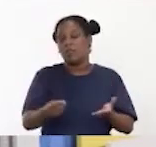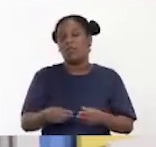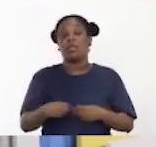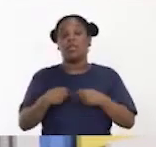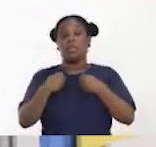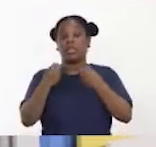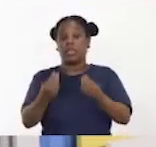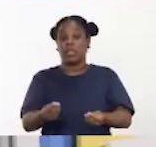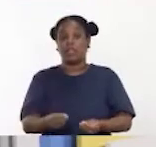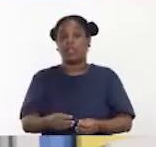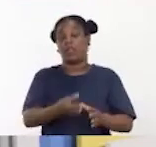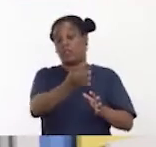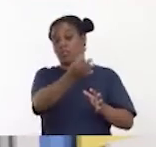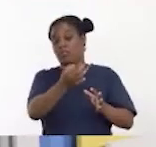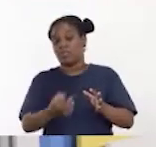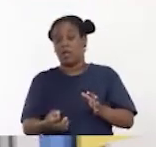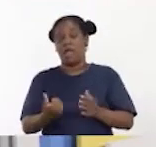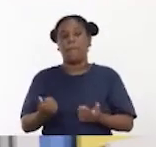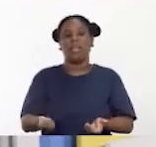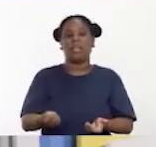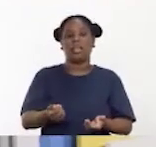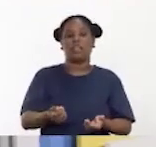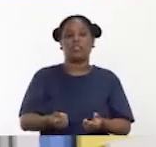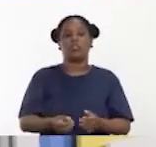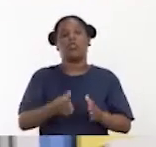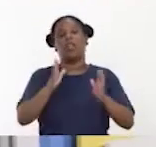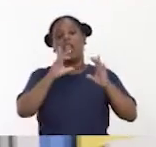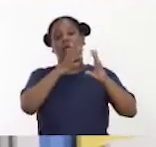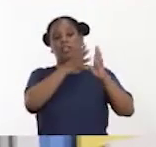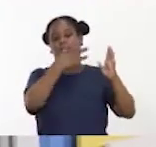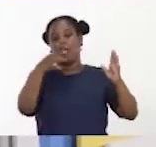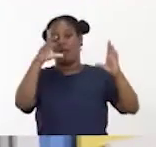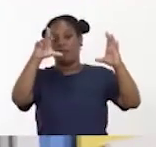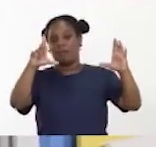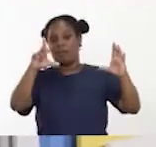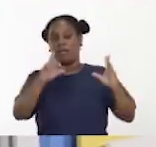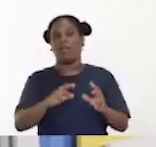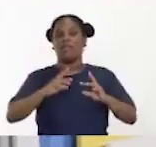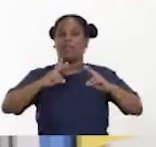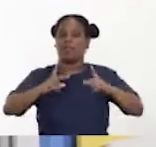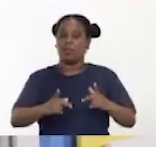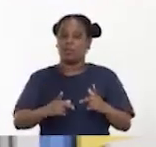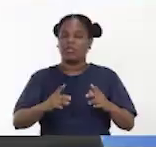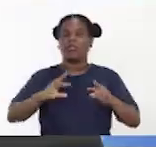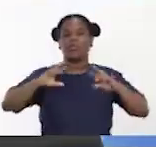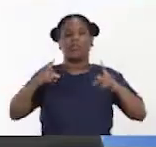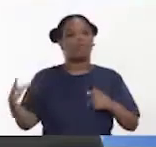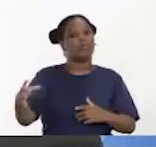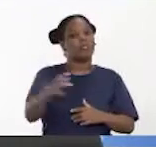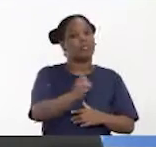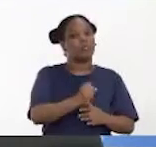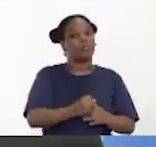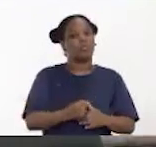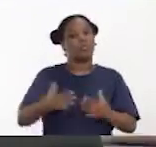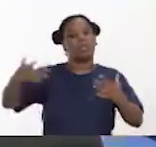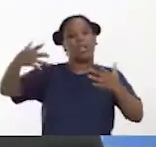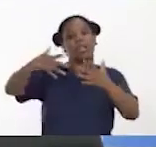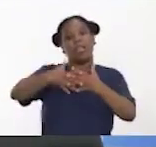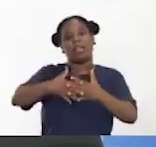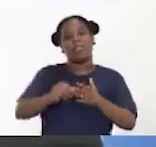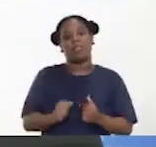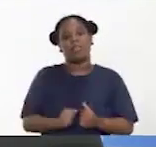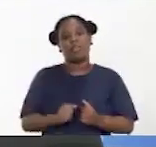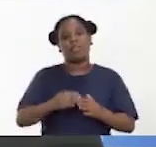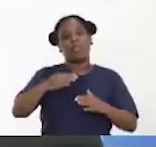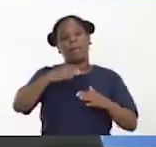y le da esa aplicación la tabla de frecuencia, la frecuencia absoluta, la frecuencia relativa y las medidas de tendencia